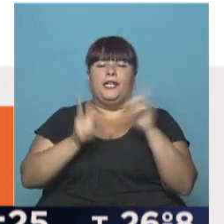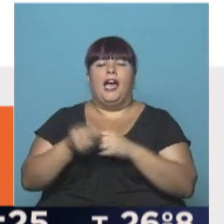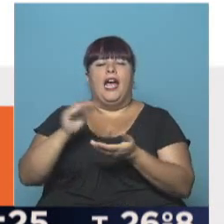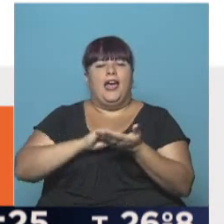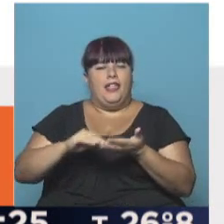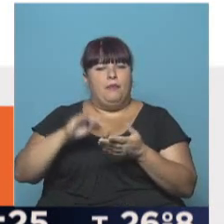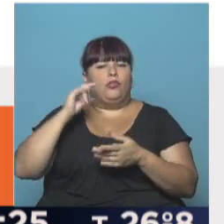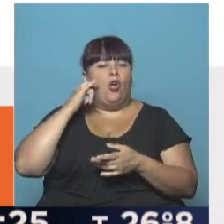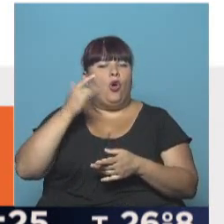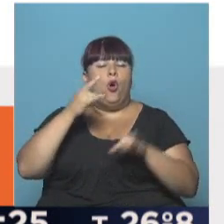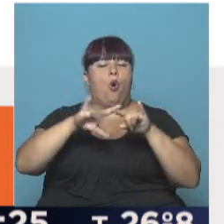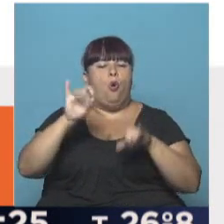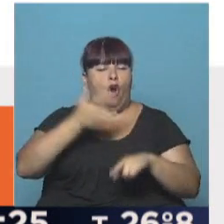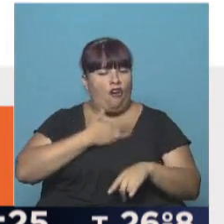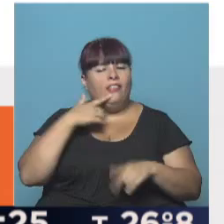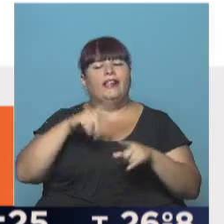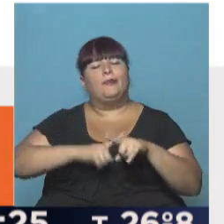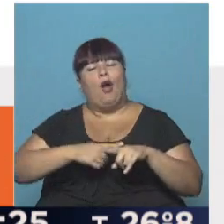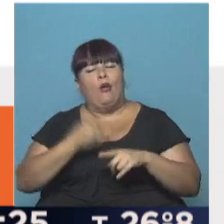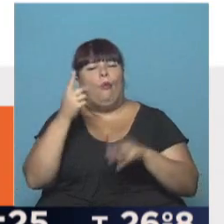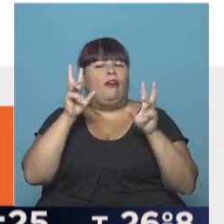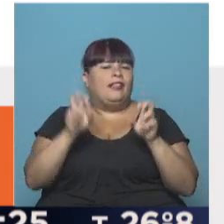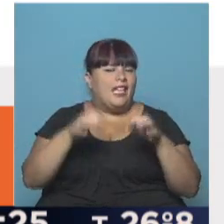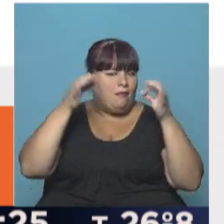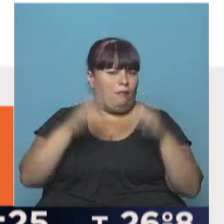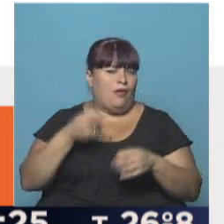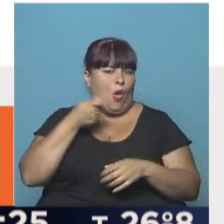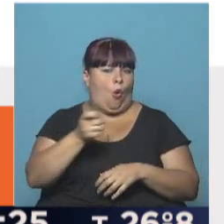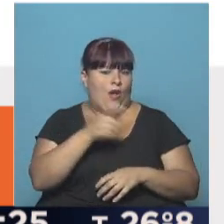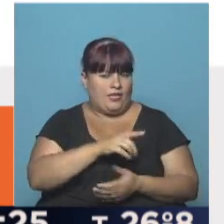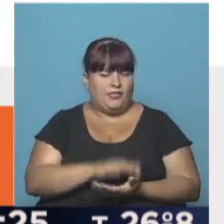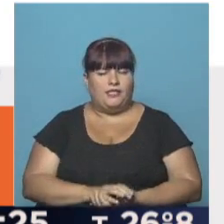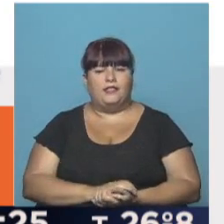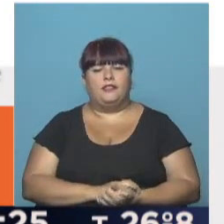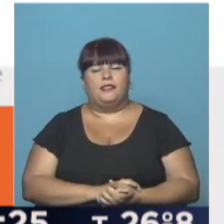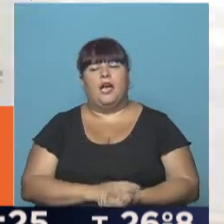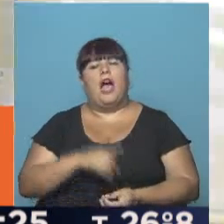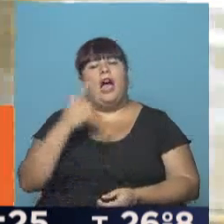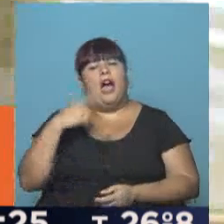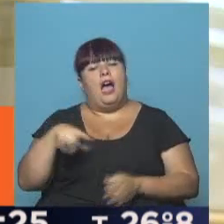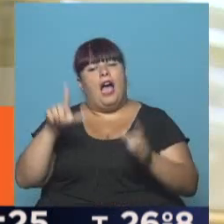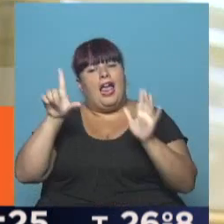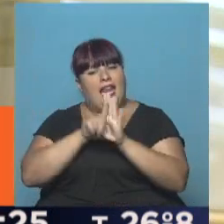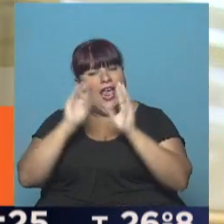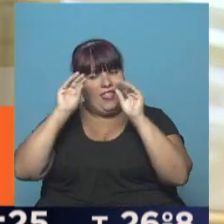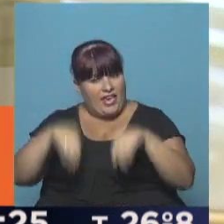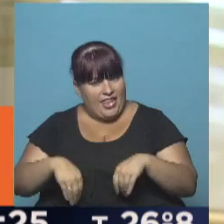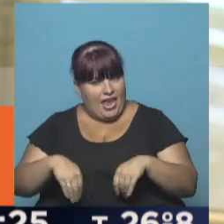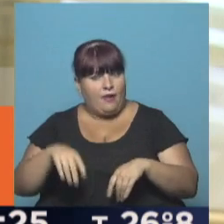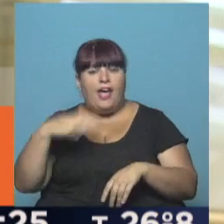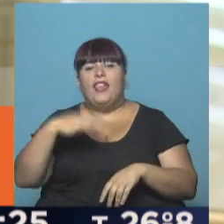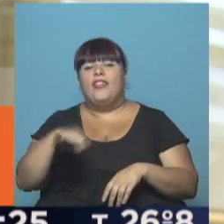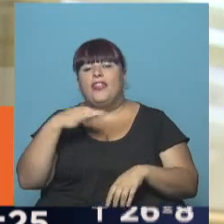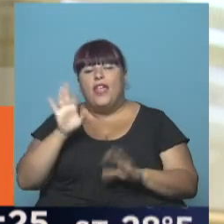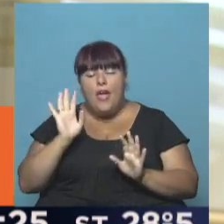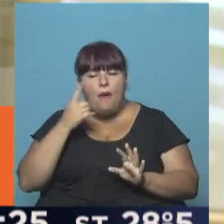diputado wolf aseguró que se está politizando un tema netamente jurídico hay una ley de quiebras lo que se tendrá que establecer